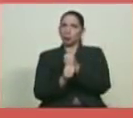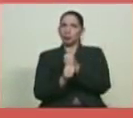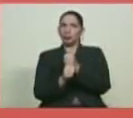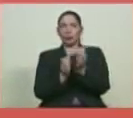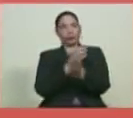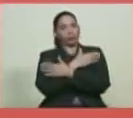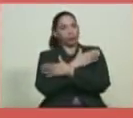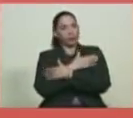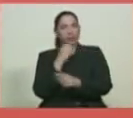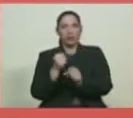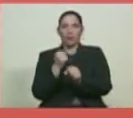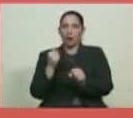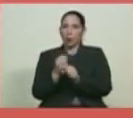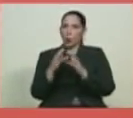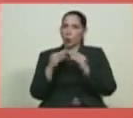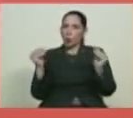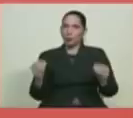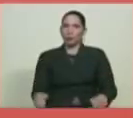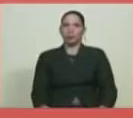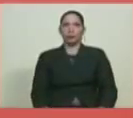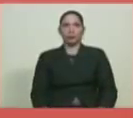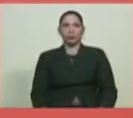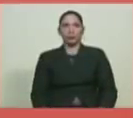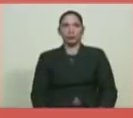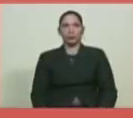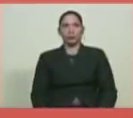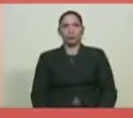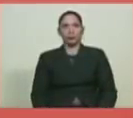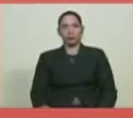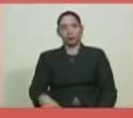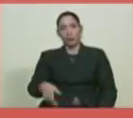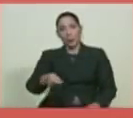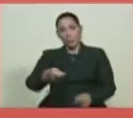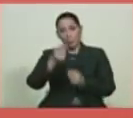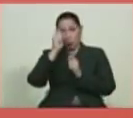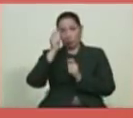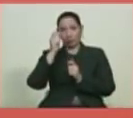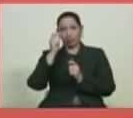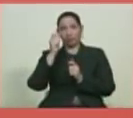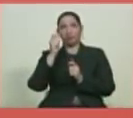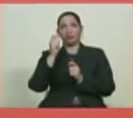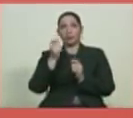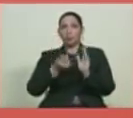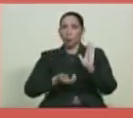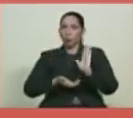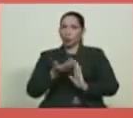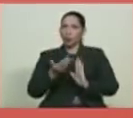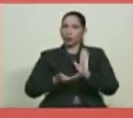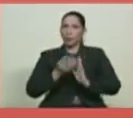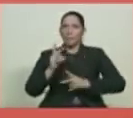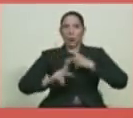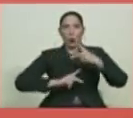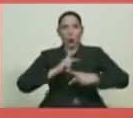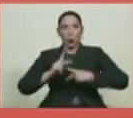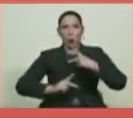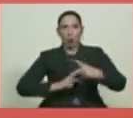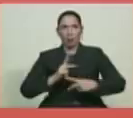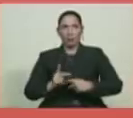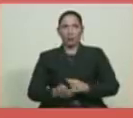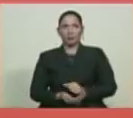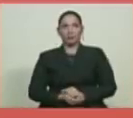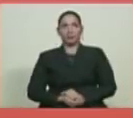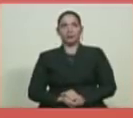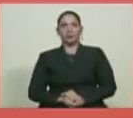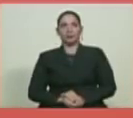a las trabajadoras, a los trabajadores que han comprendido la magnitud de un programa de esta naturaleza que,